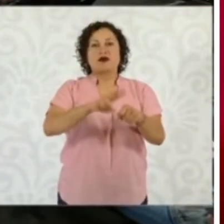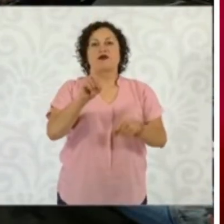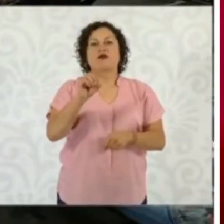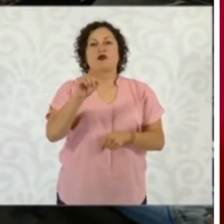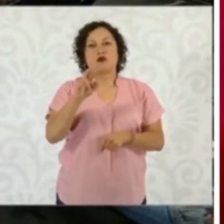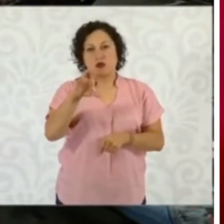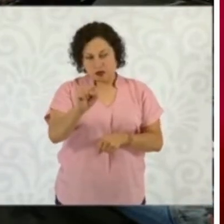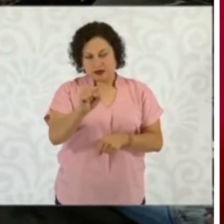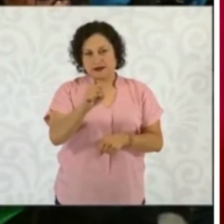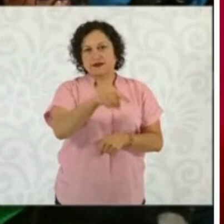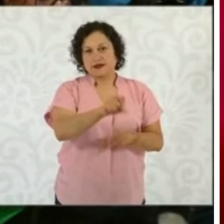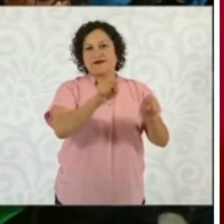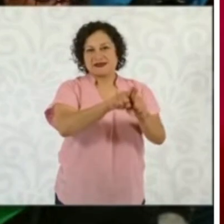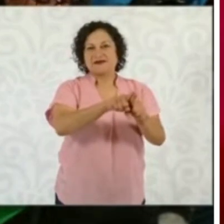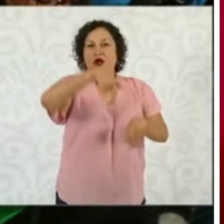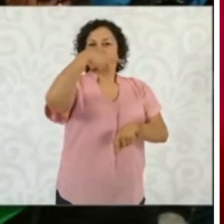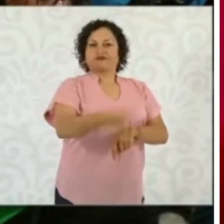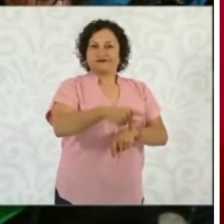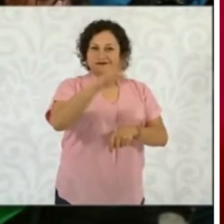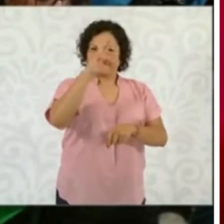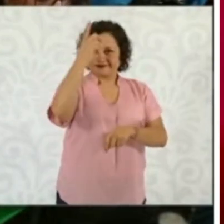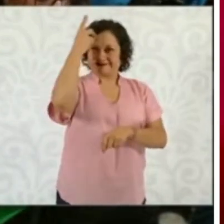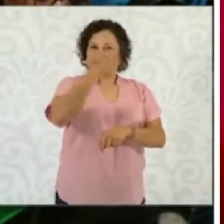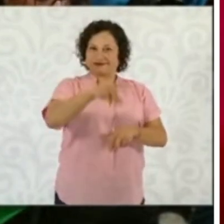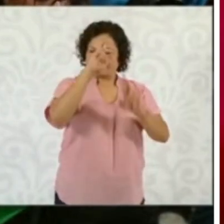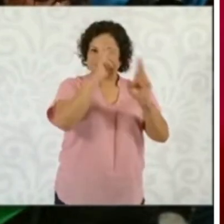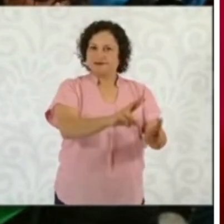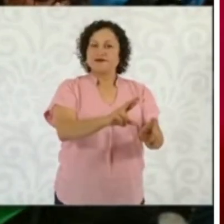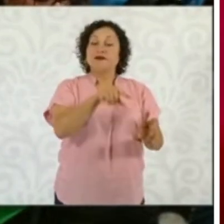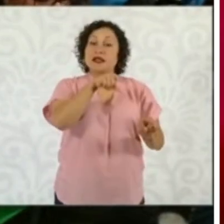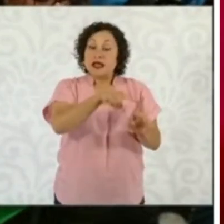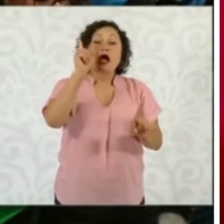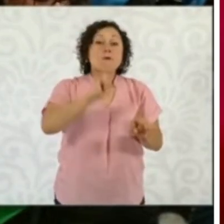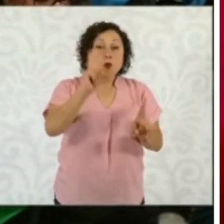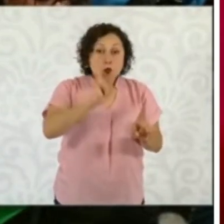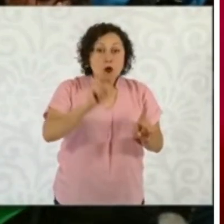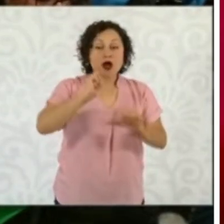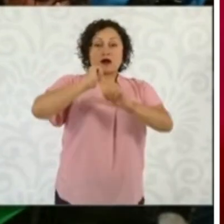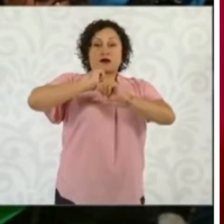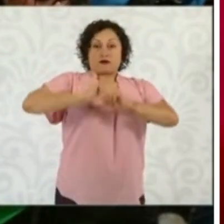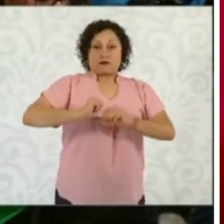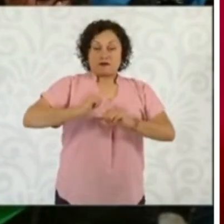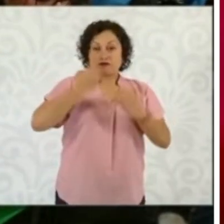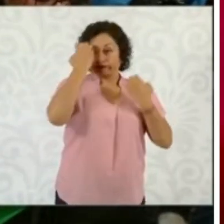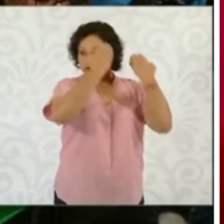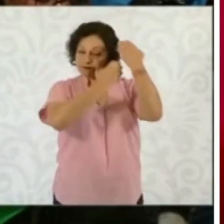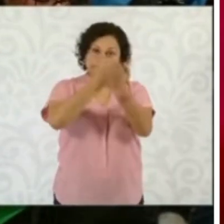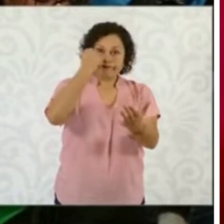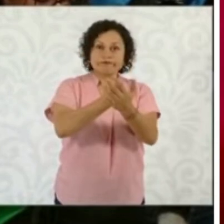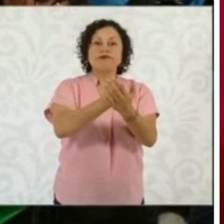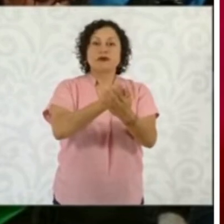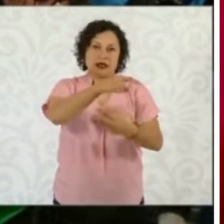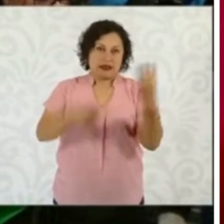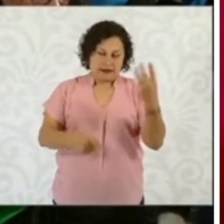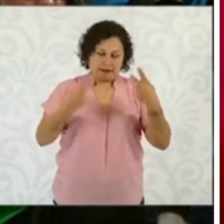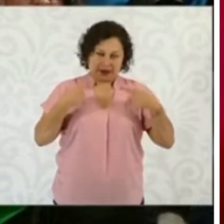Subdirección de Patrimonio Inmueble, y que es la que certifica las obras de los 3 grandes, porque ellos son,